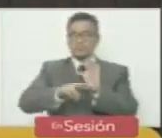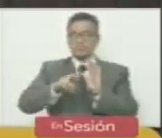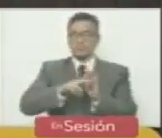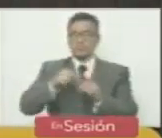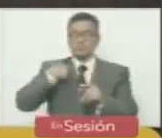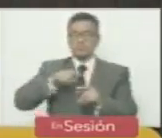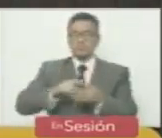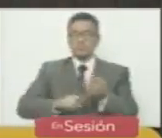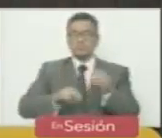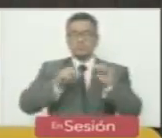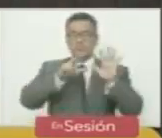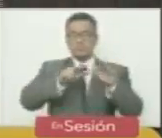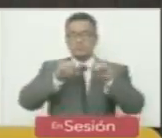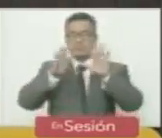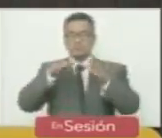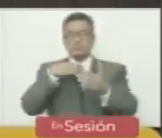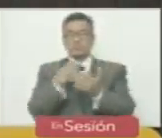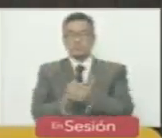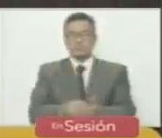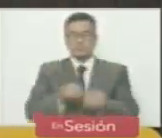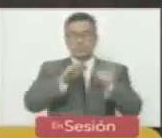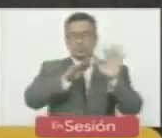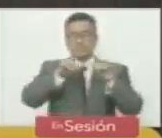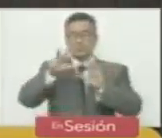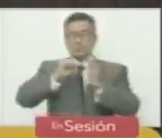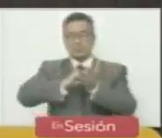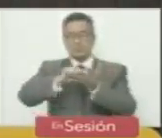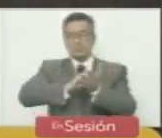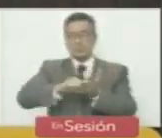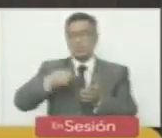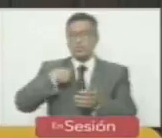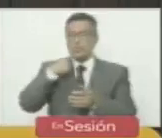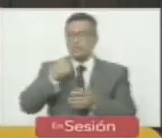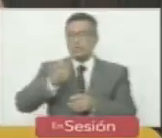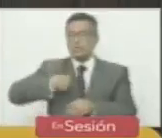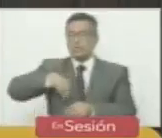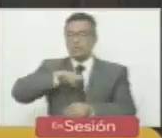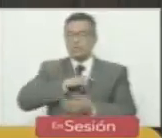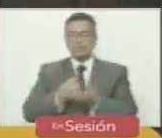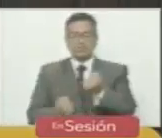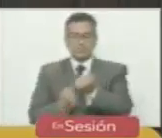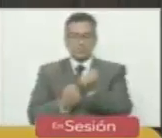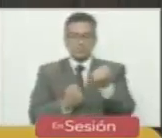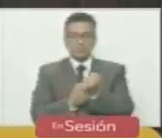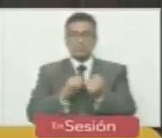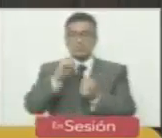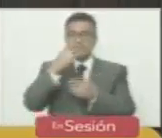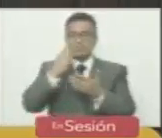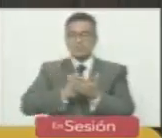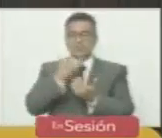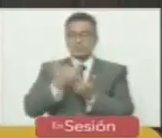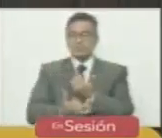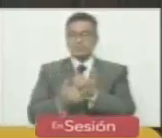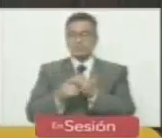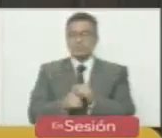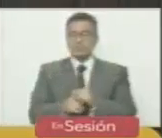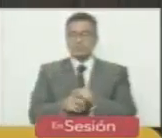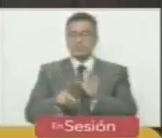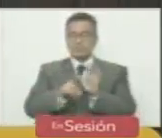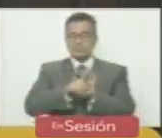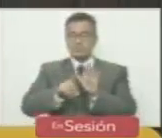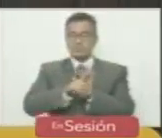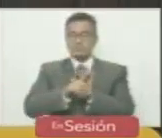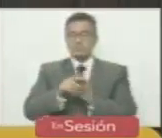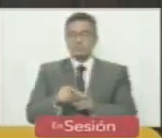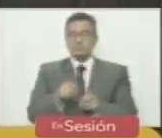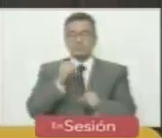es desde el 89 al 93. Es decir, nosotros apoyamos este primer proyecto de ley